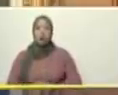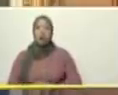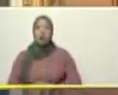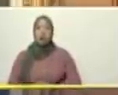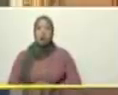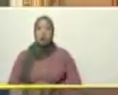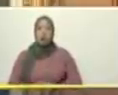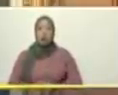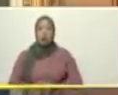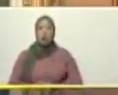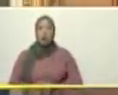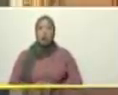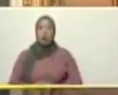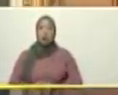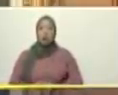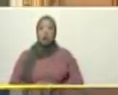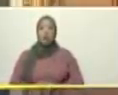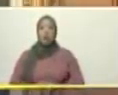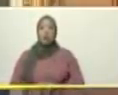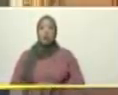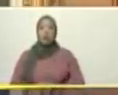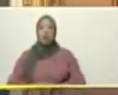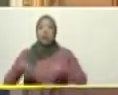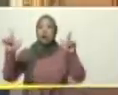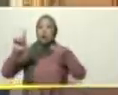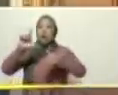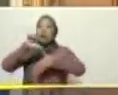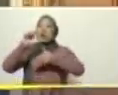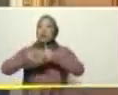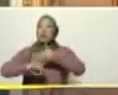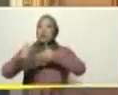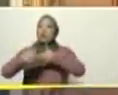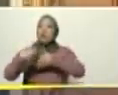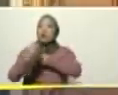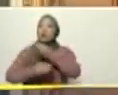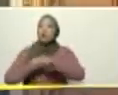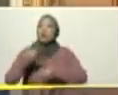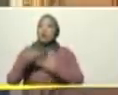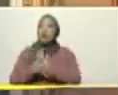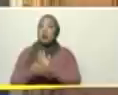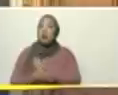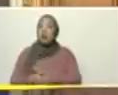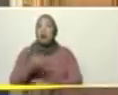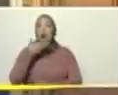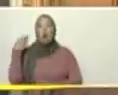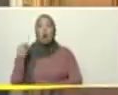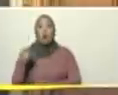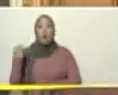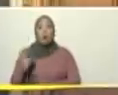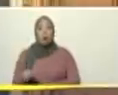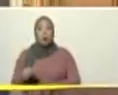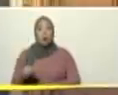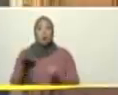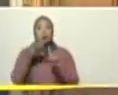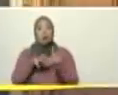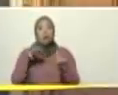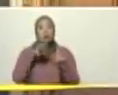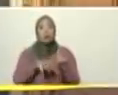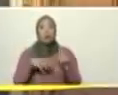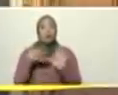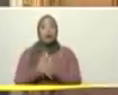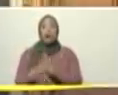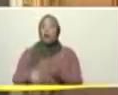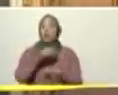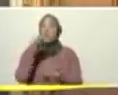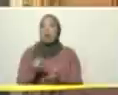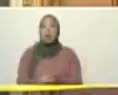de Telesur, sobre lo que estaban padeciendo muchos de estos jóvenes. Algunos quedaron